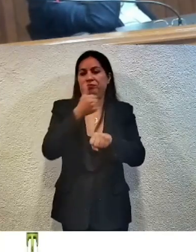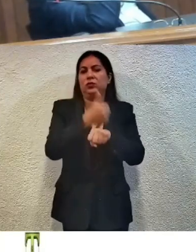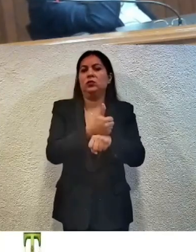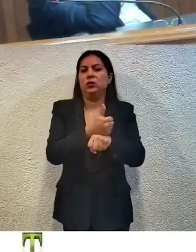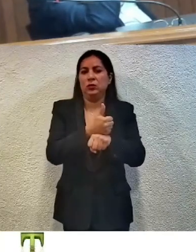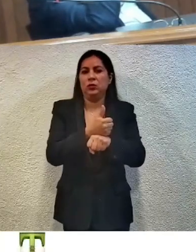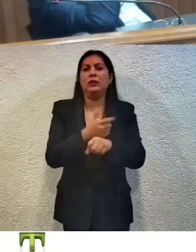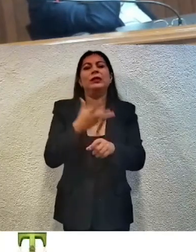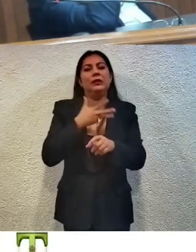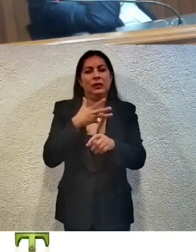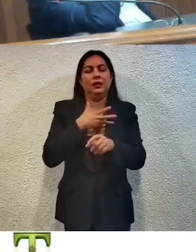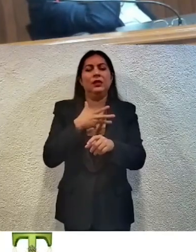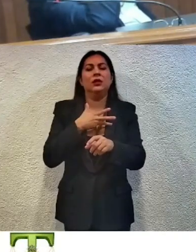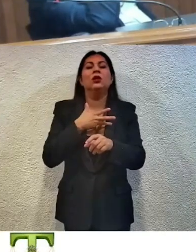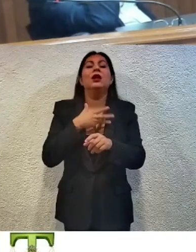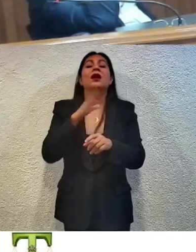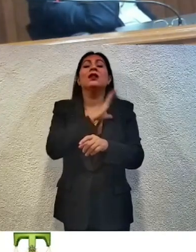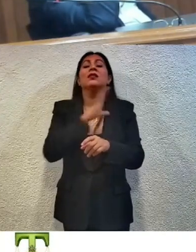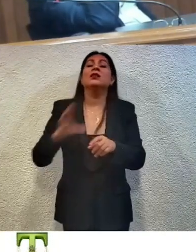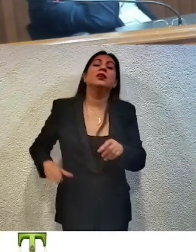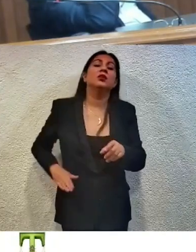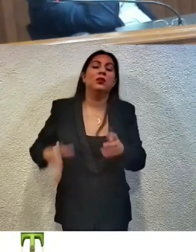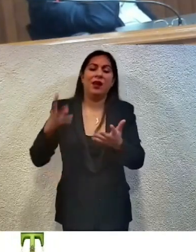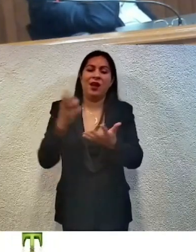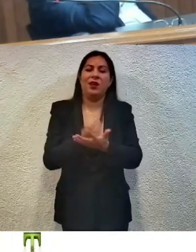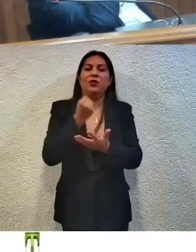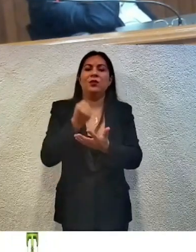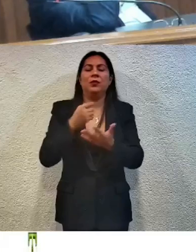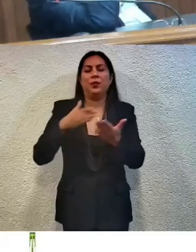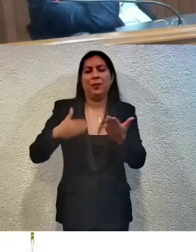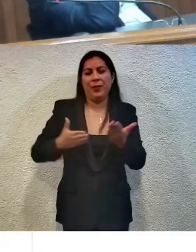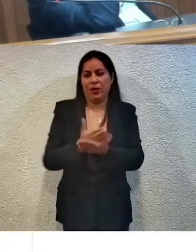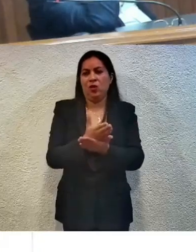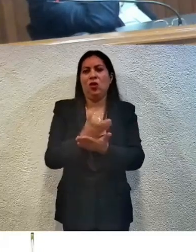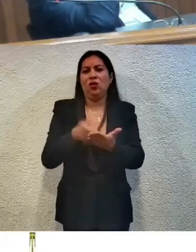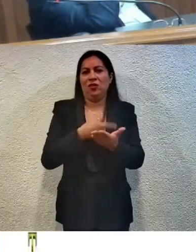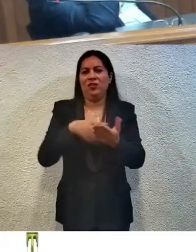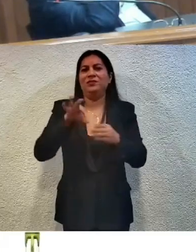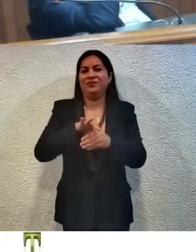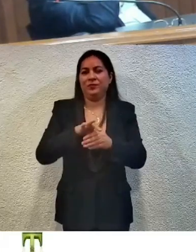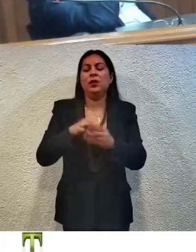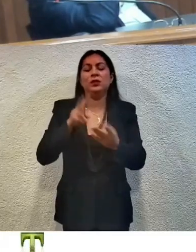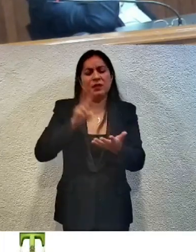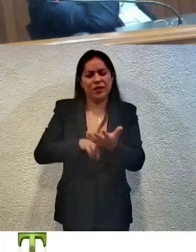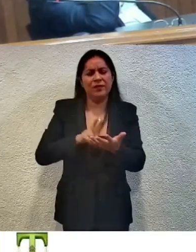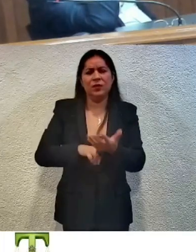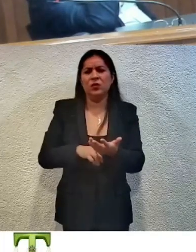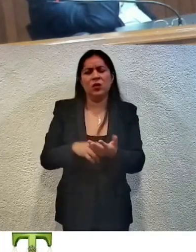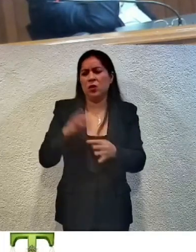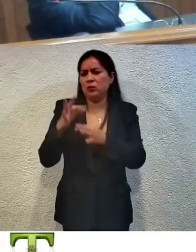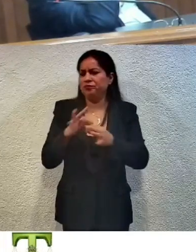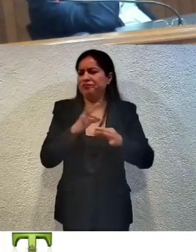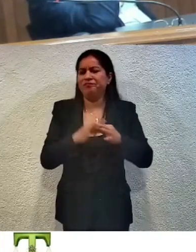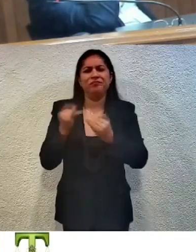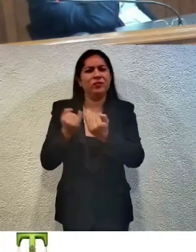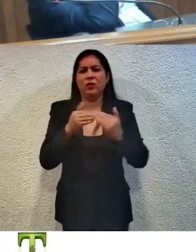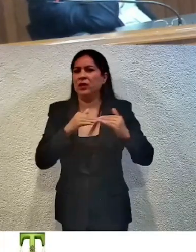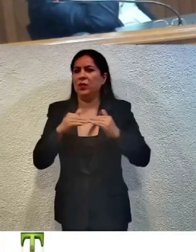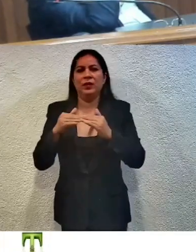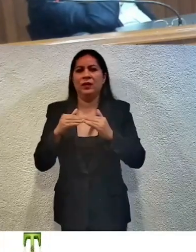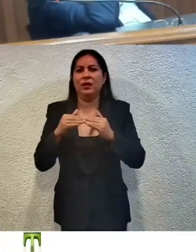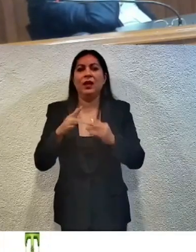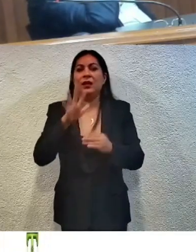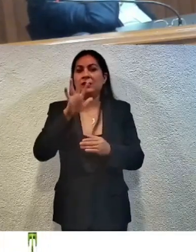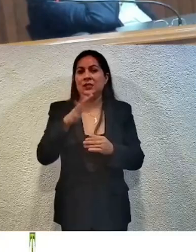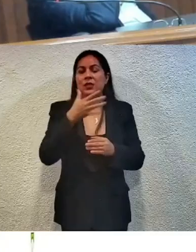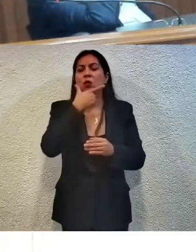y tomando en cuenta la candidatura ganadora por mayoría relativa, se verificó que no se cumplió con la paridad al haber 5